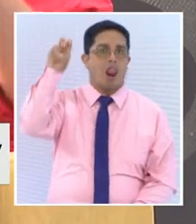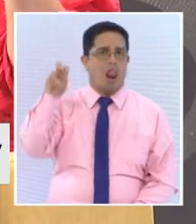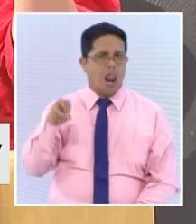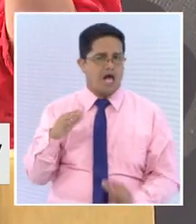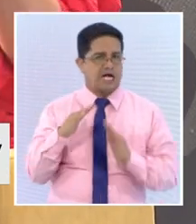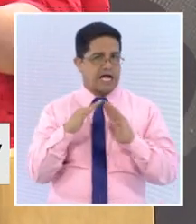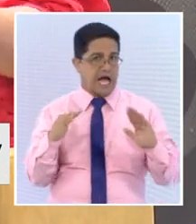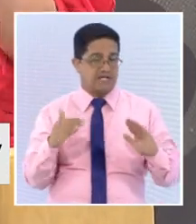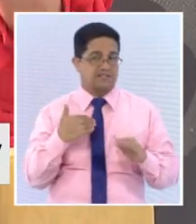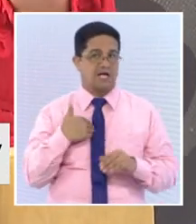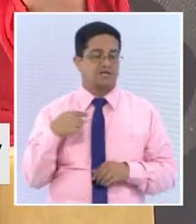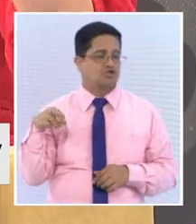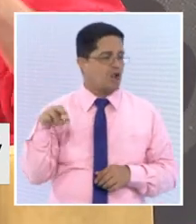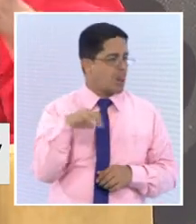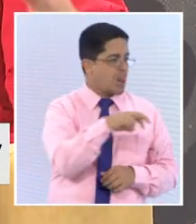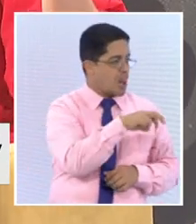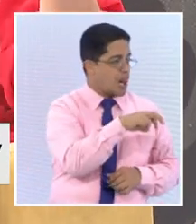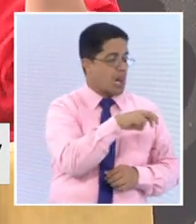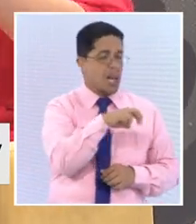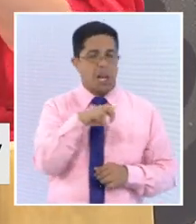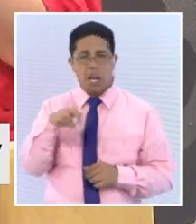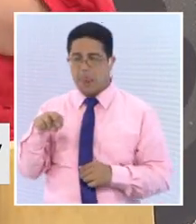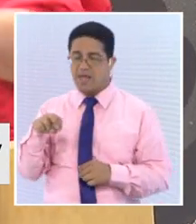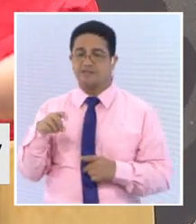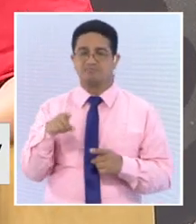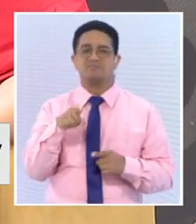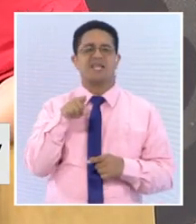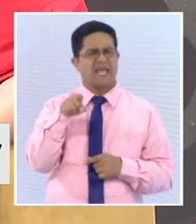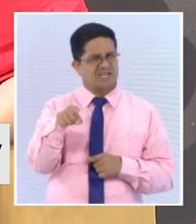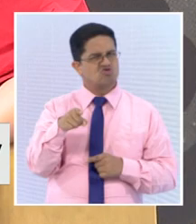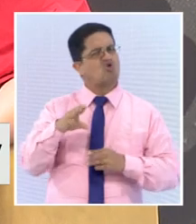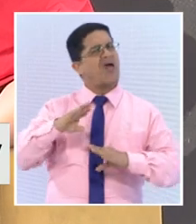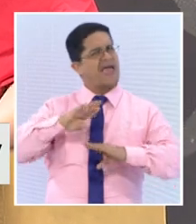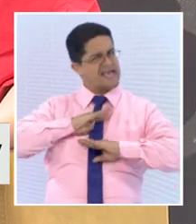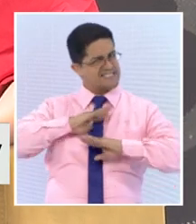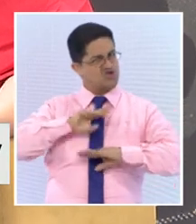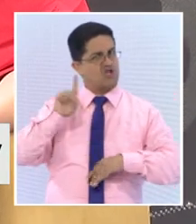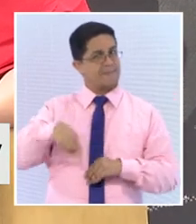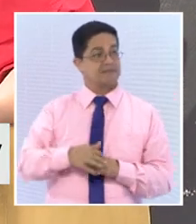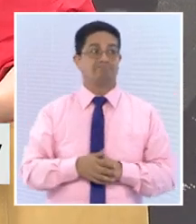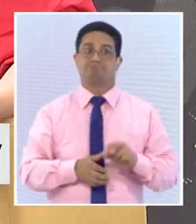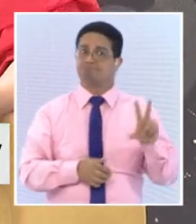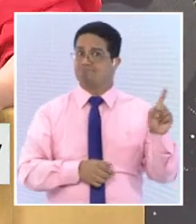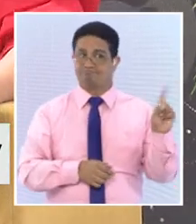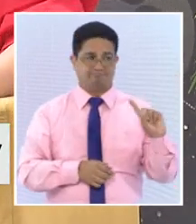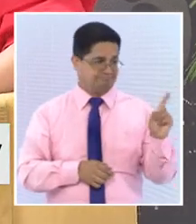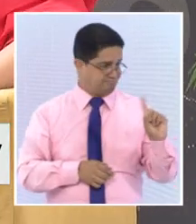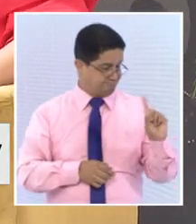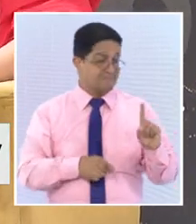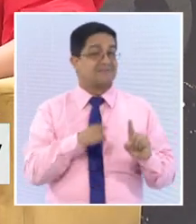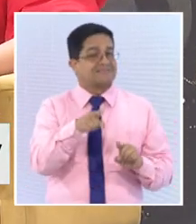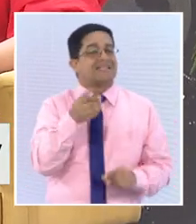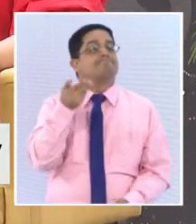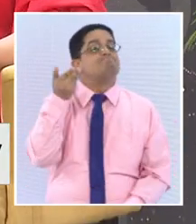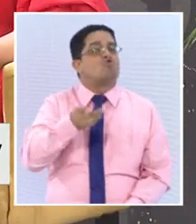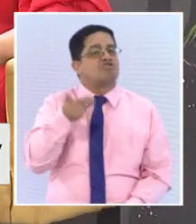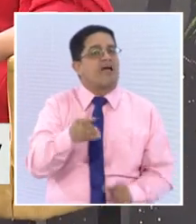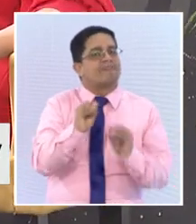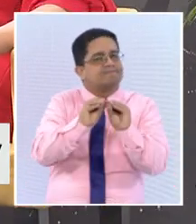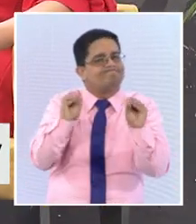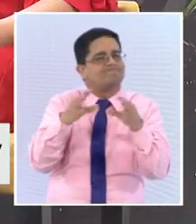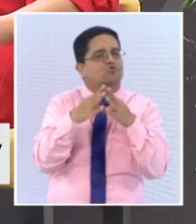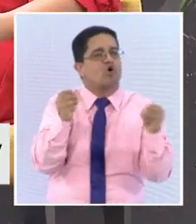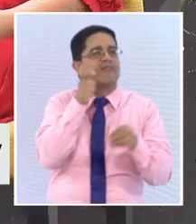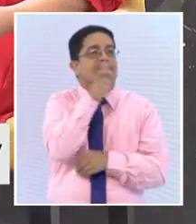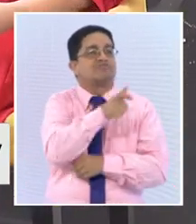voy y riego las matas, vuelvo a entrar, ¿y eso cuenta como ejercicio? No. Es muy importante hacer entender a todos los pacientes